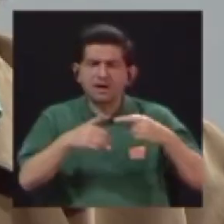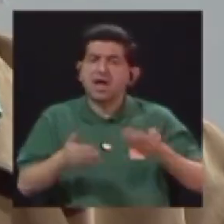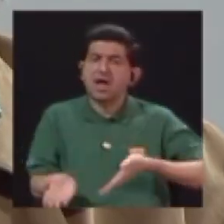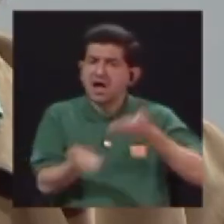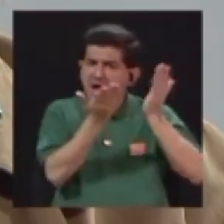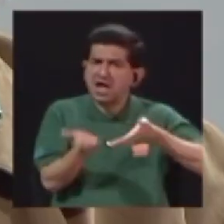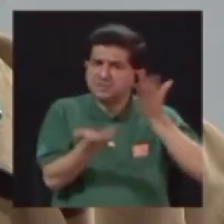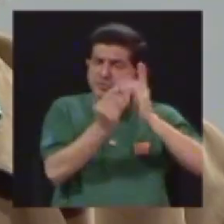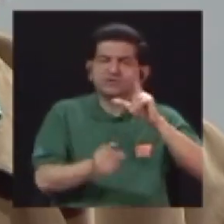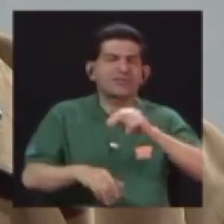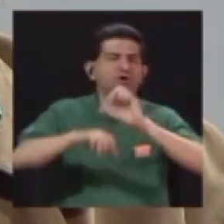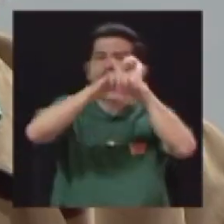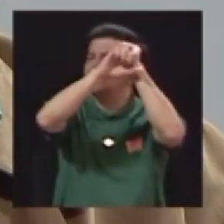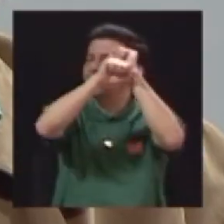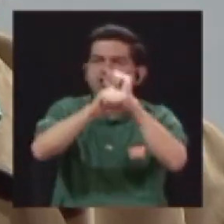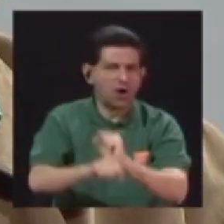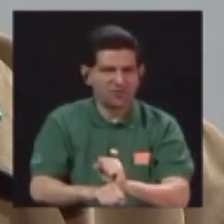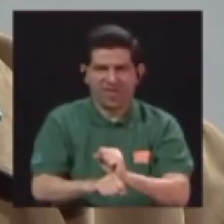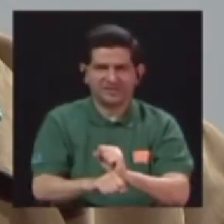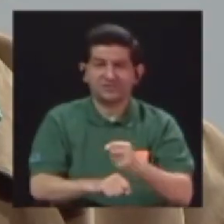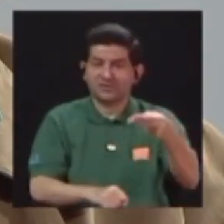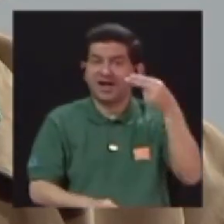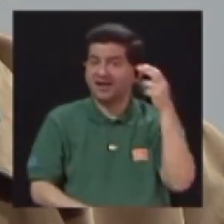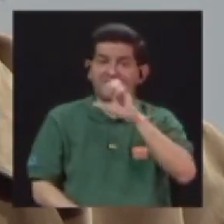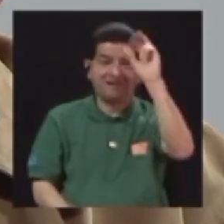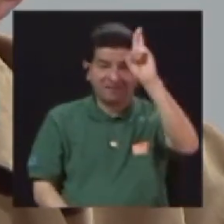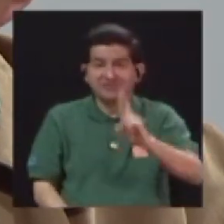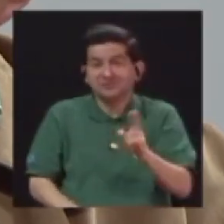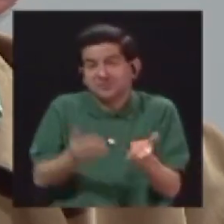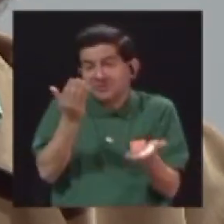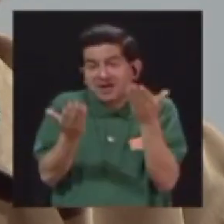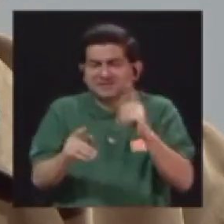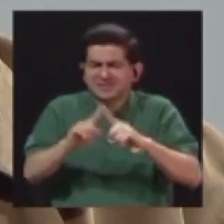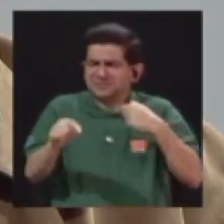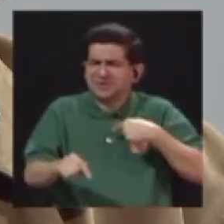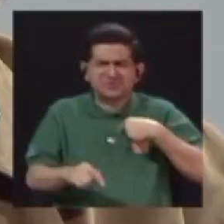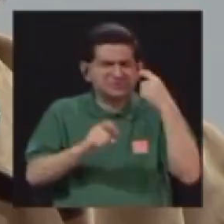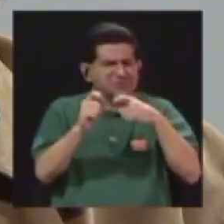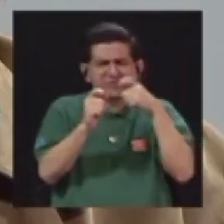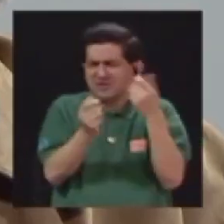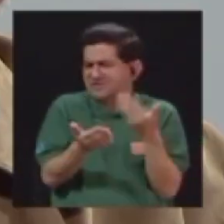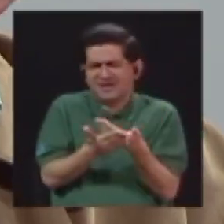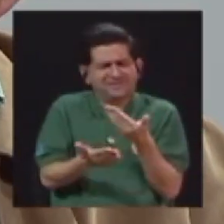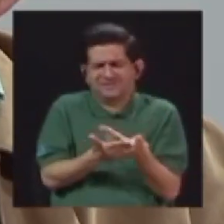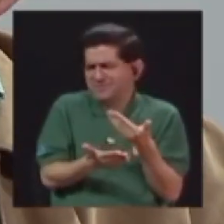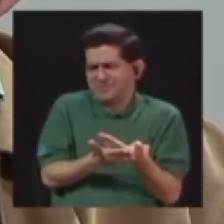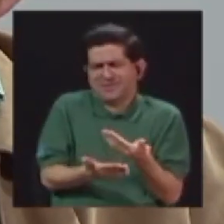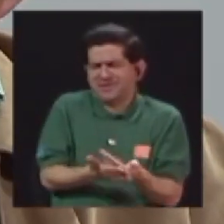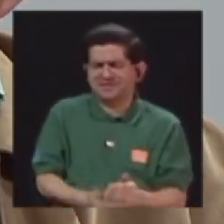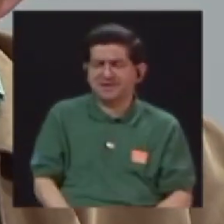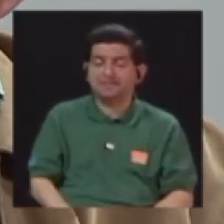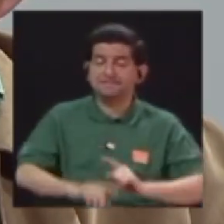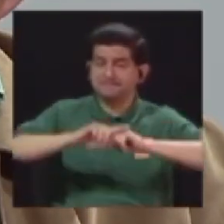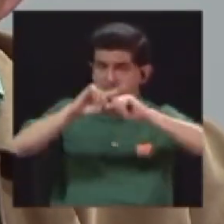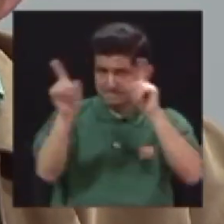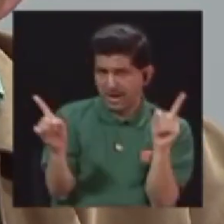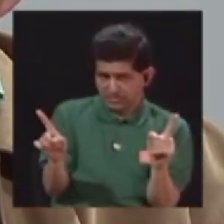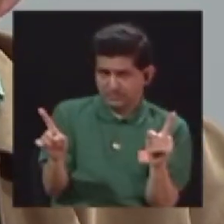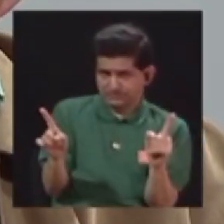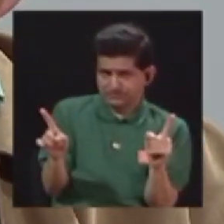exportador no tradicional de la historia de Costa Rica, ¿verdad? Pero eso no lo tengo comprobado, ¿verdad? Sin